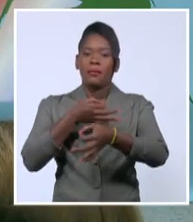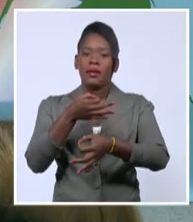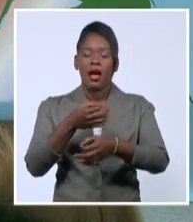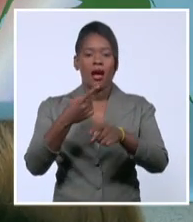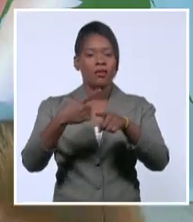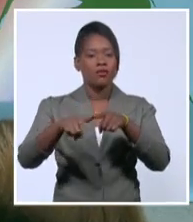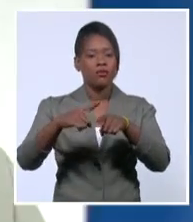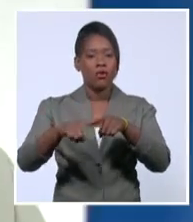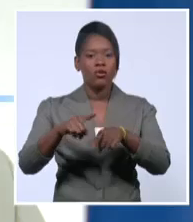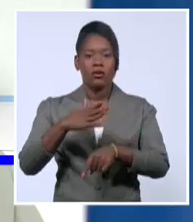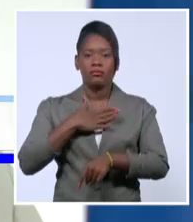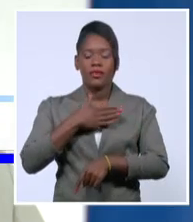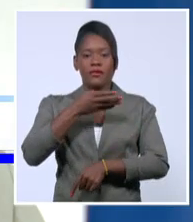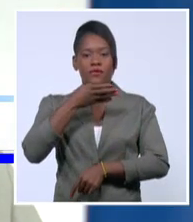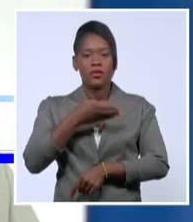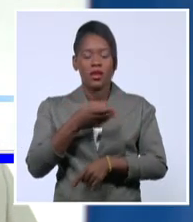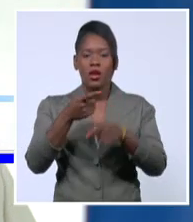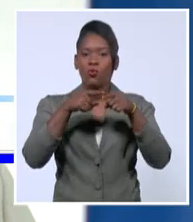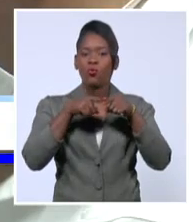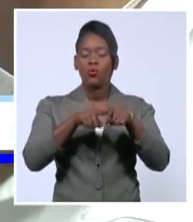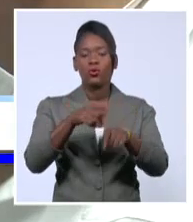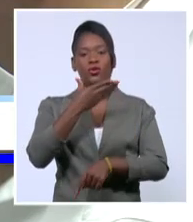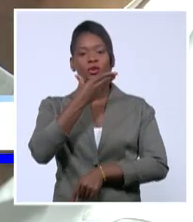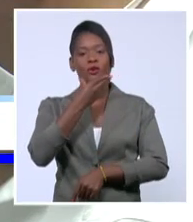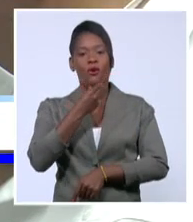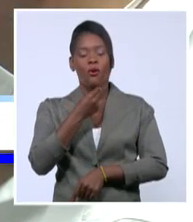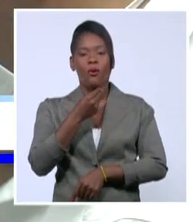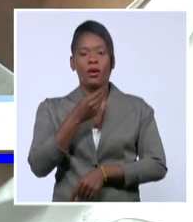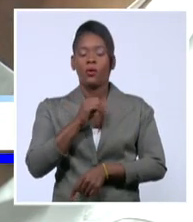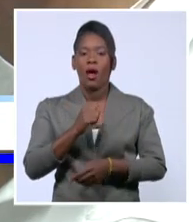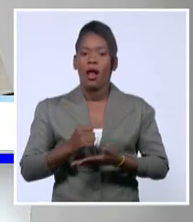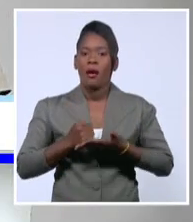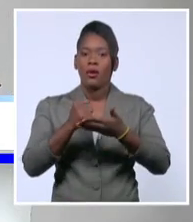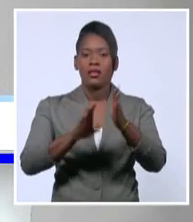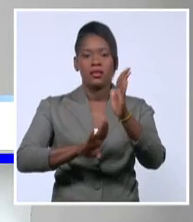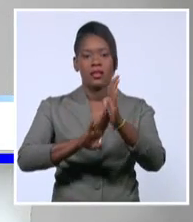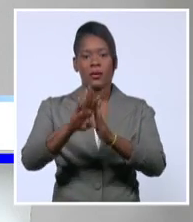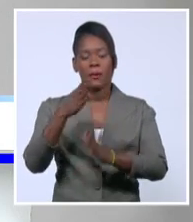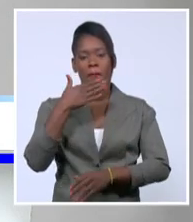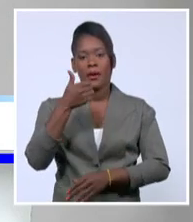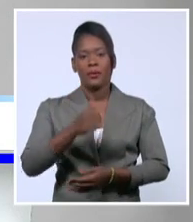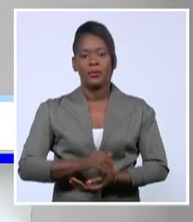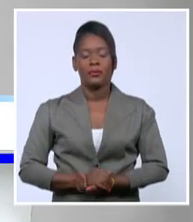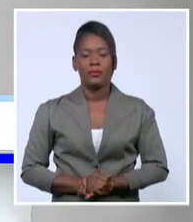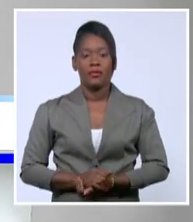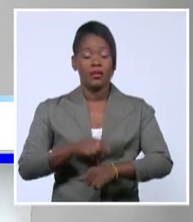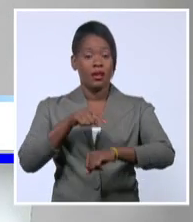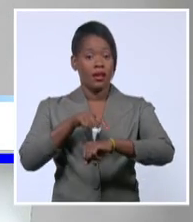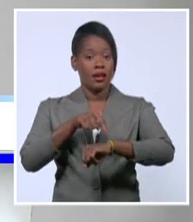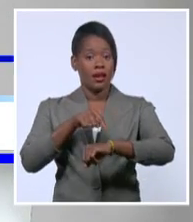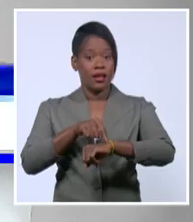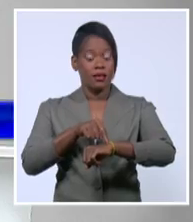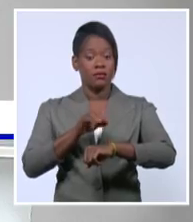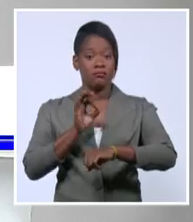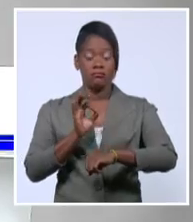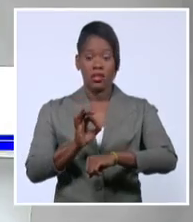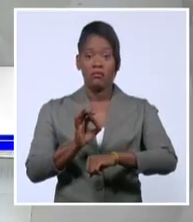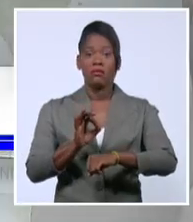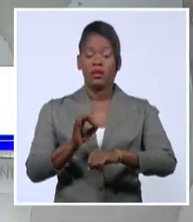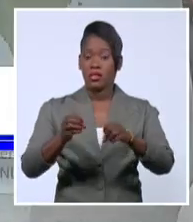humanidad, a unirse en las izquierdas a favor de la vida y el progreso social. En estos tiempos definitorios